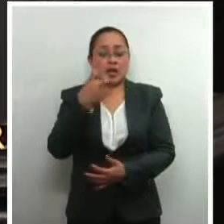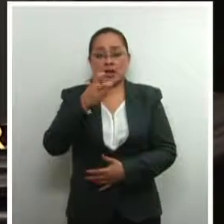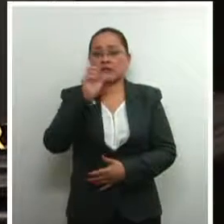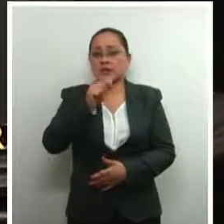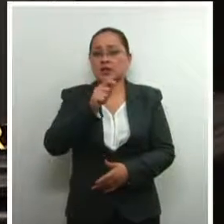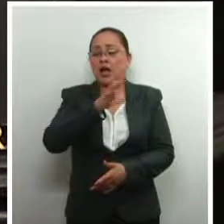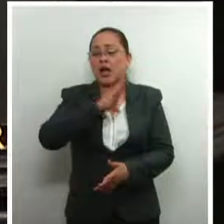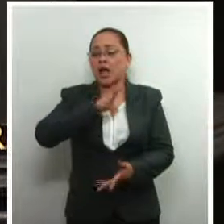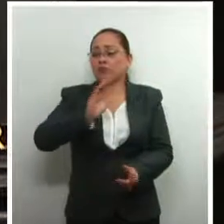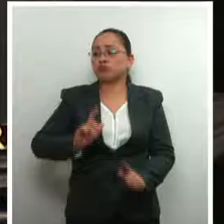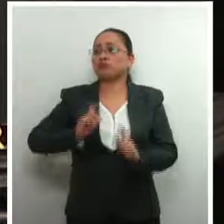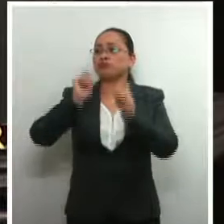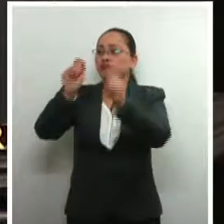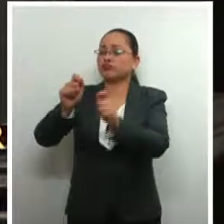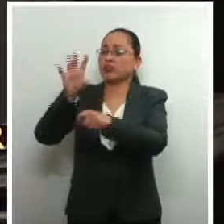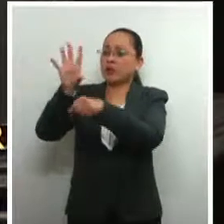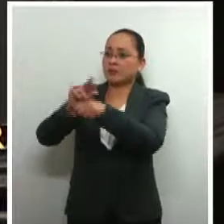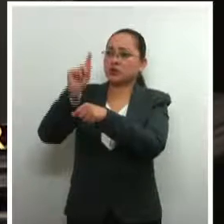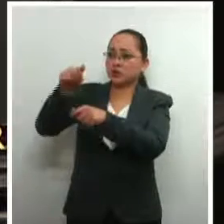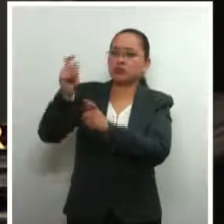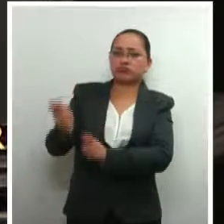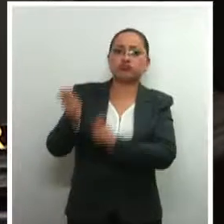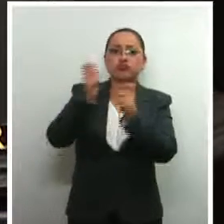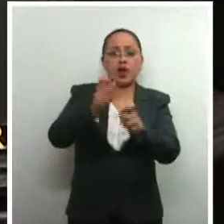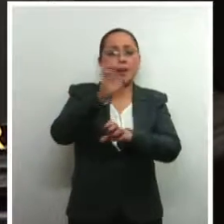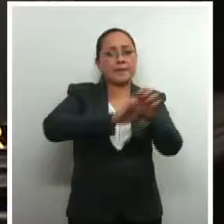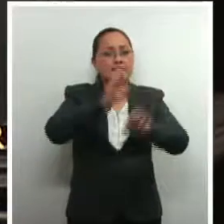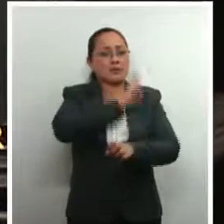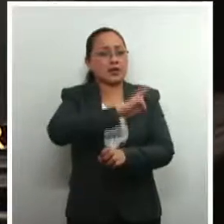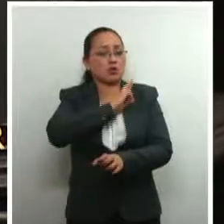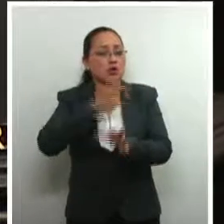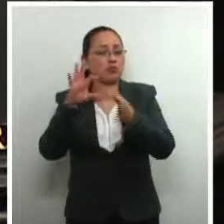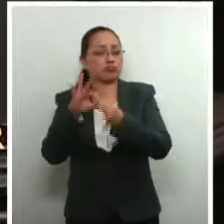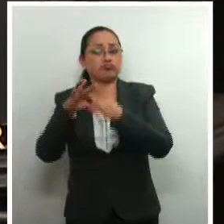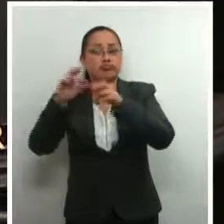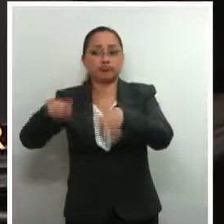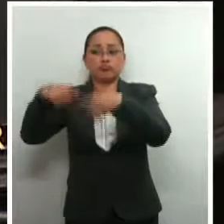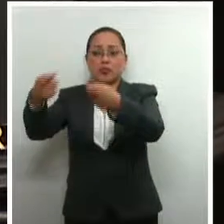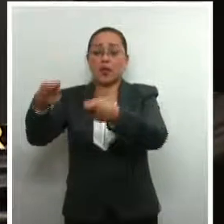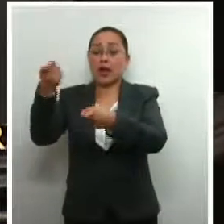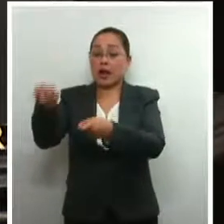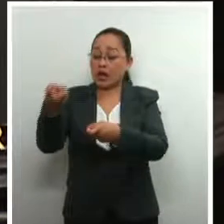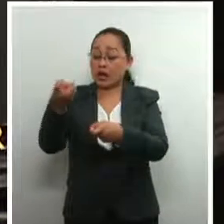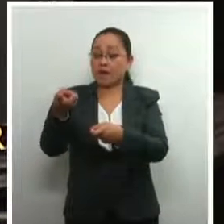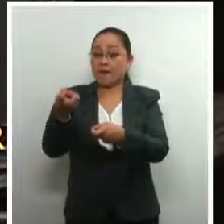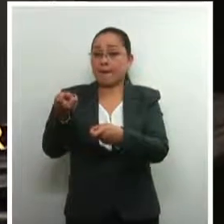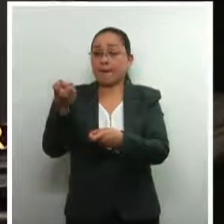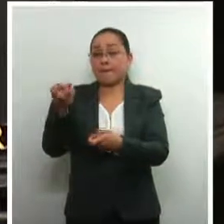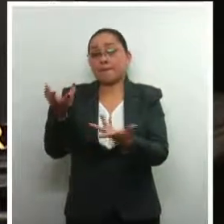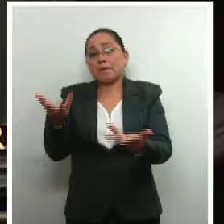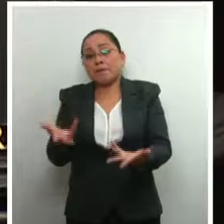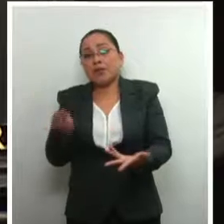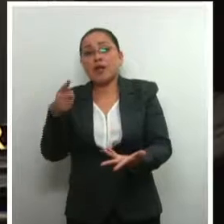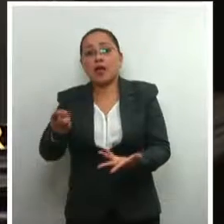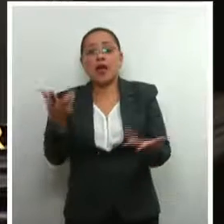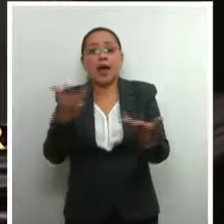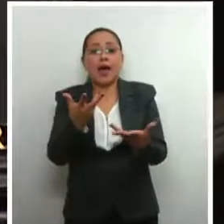a concesionarse a empresas privadas para que ahí, pues no sé,